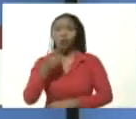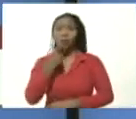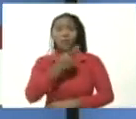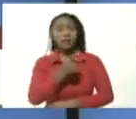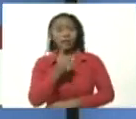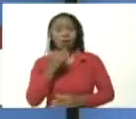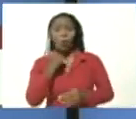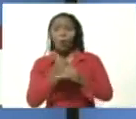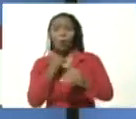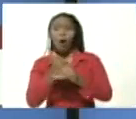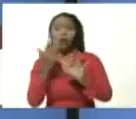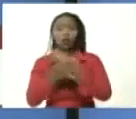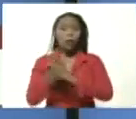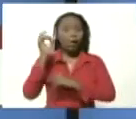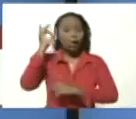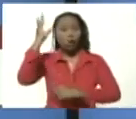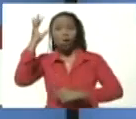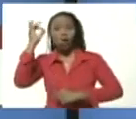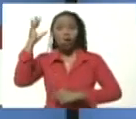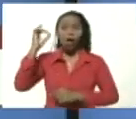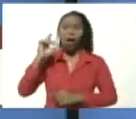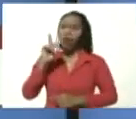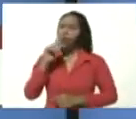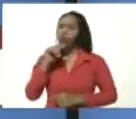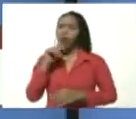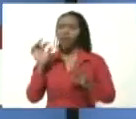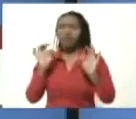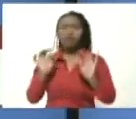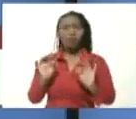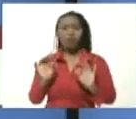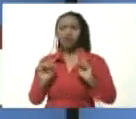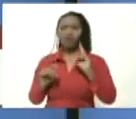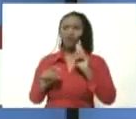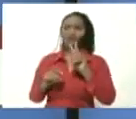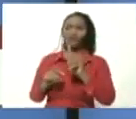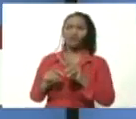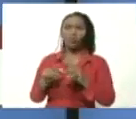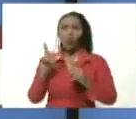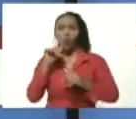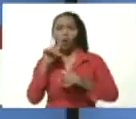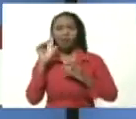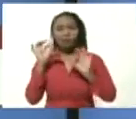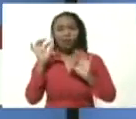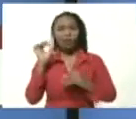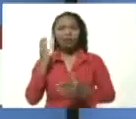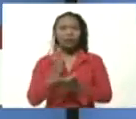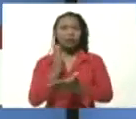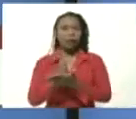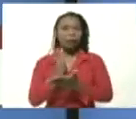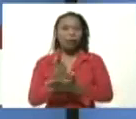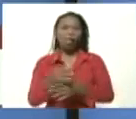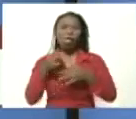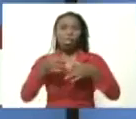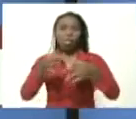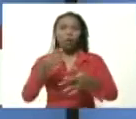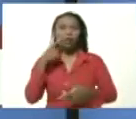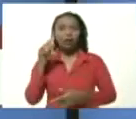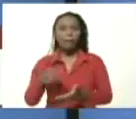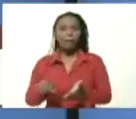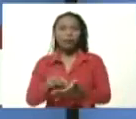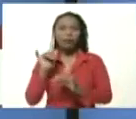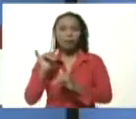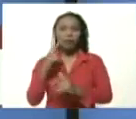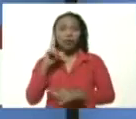decir, no hay condiciones. No hay condiciones. Es lo que siempre dice. Ante eso está la voluntad de un